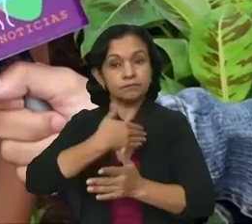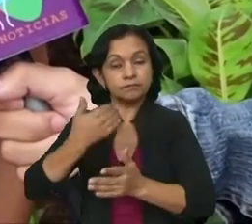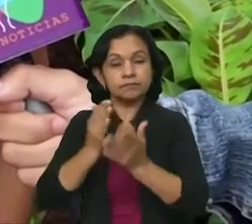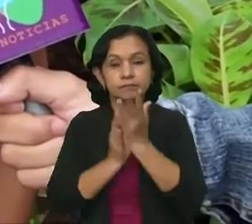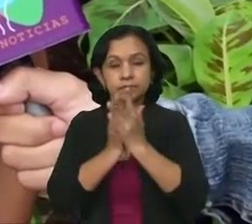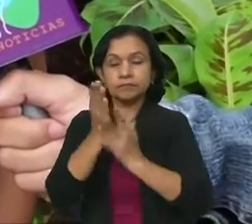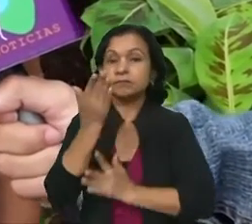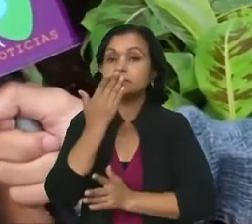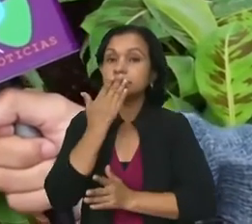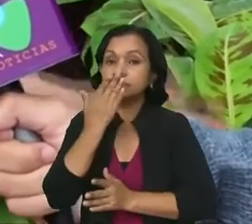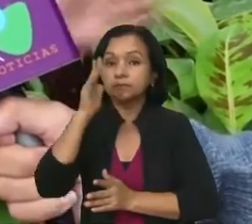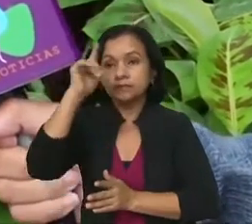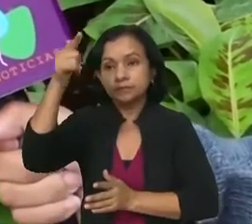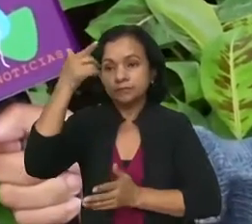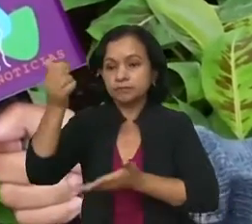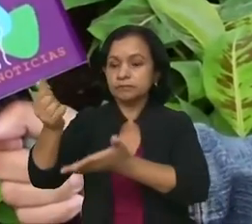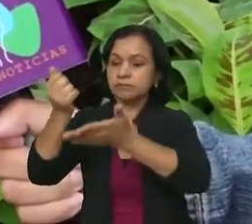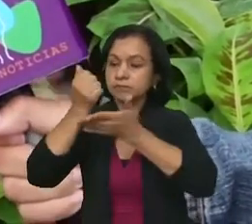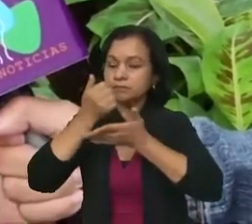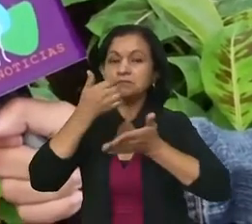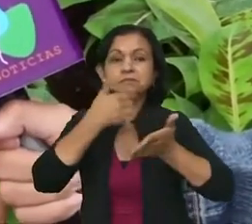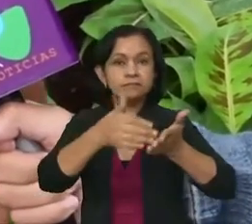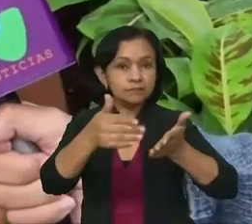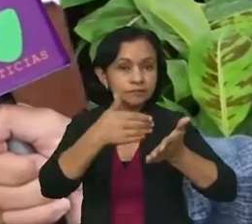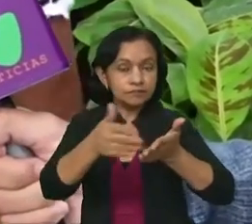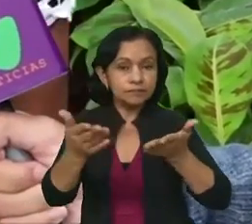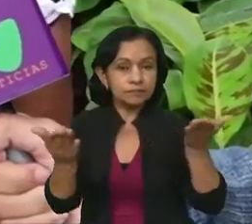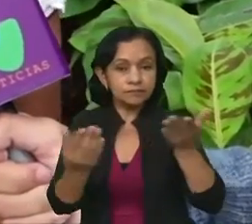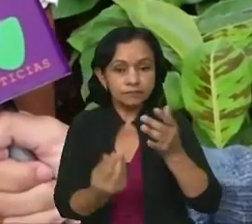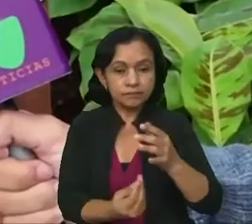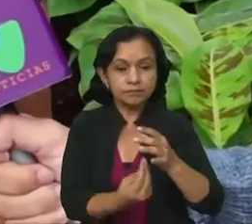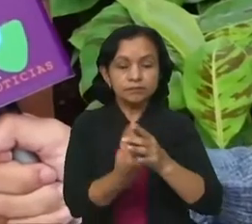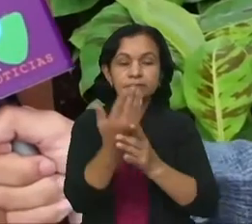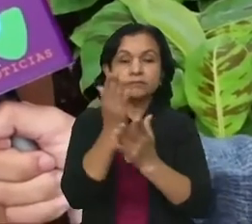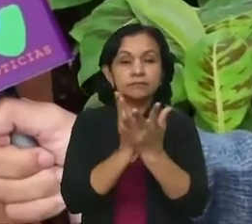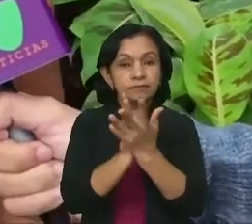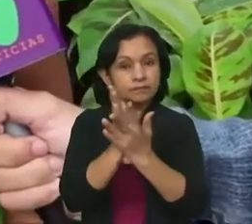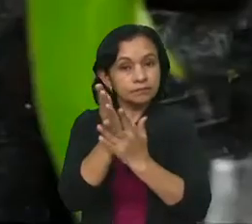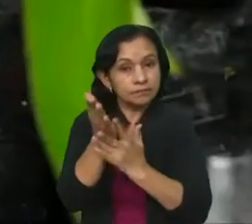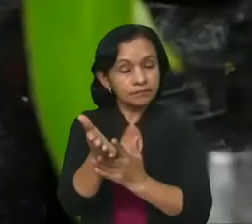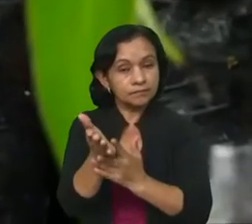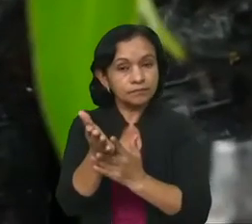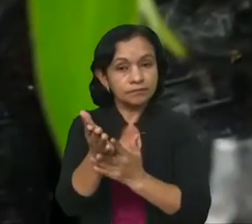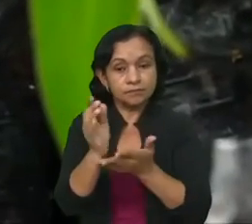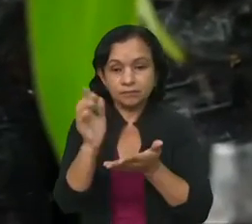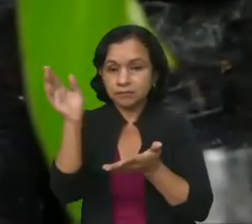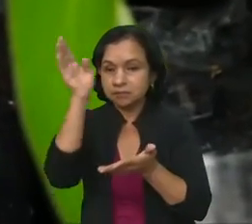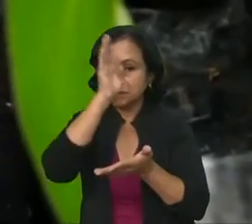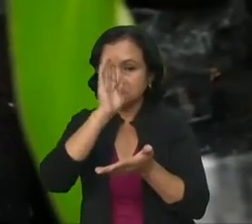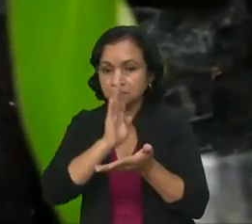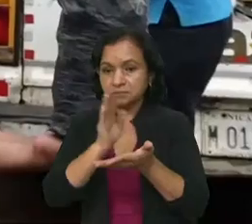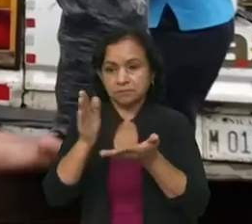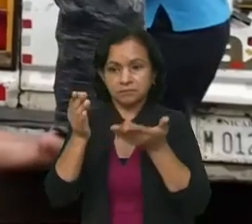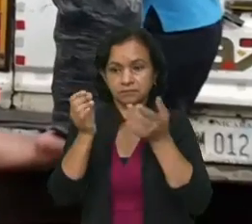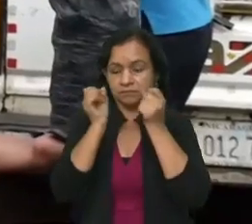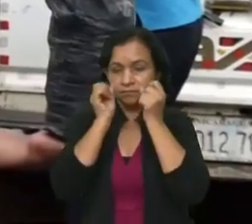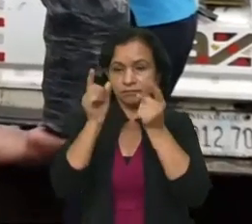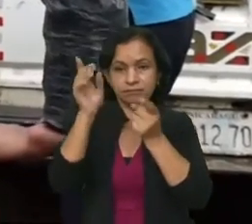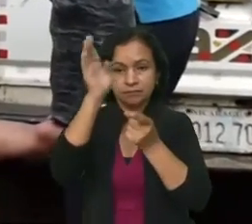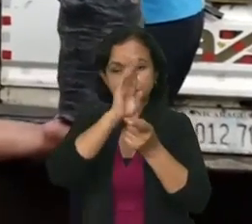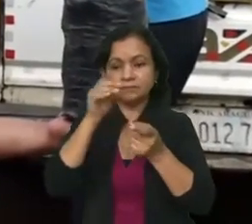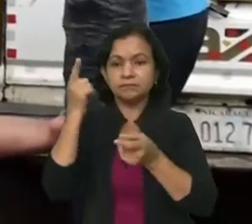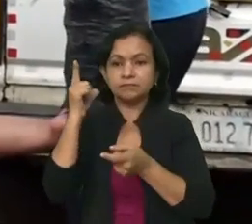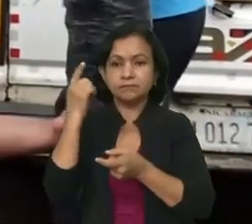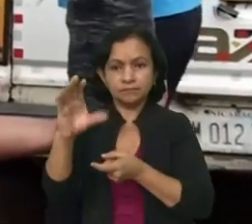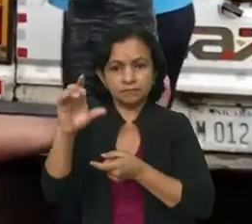que nos está facilitando como es las plantas de plátano in vitro, que nunca lo habíamos tenido pues en el municipio de La